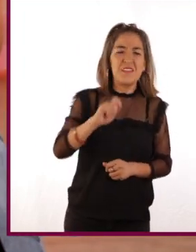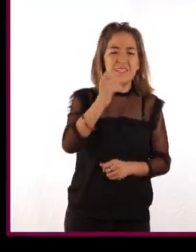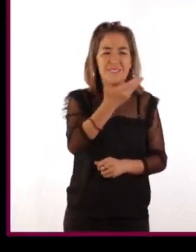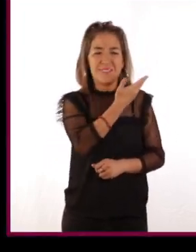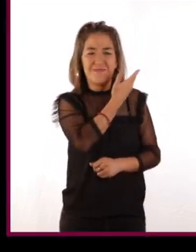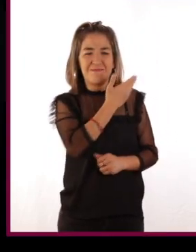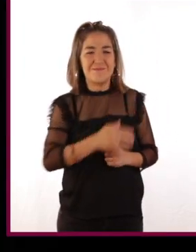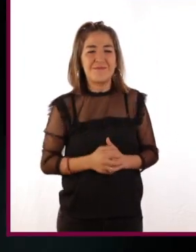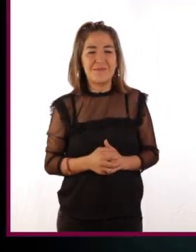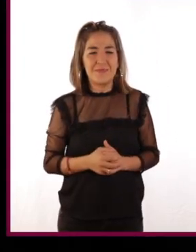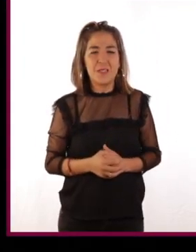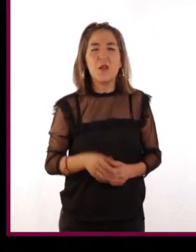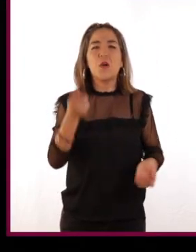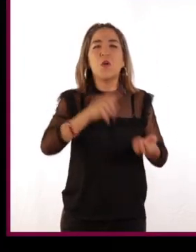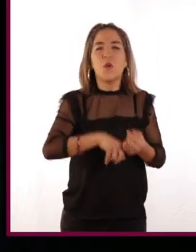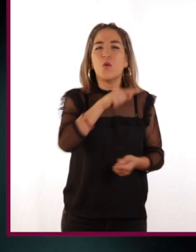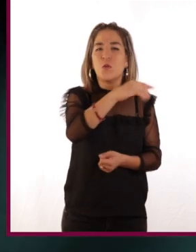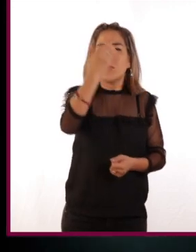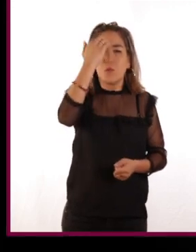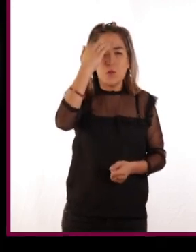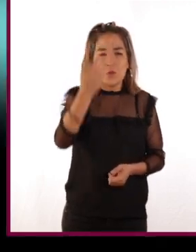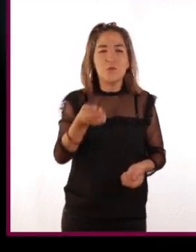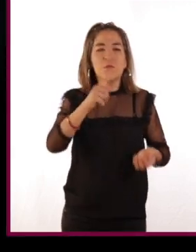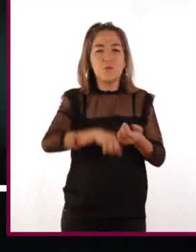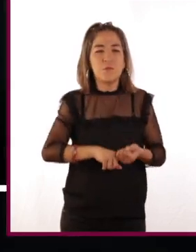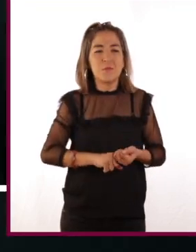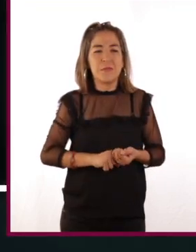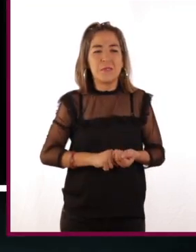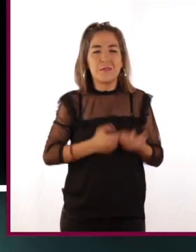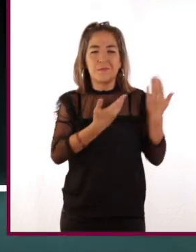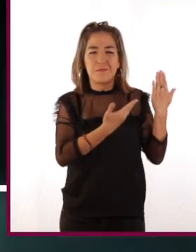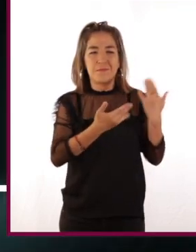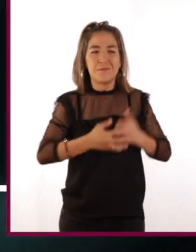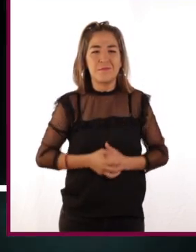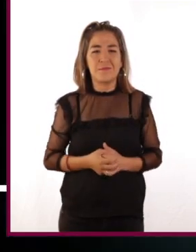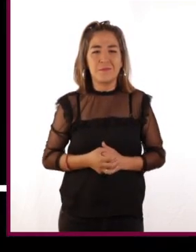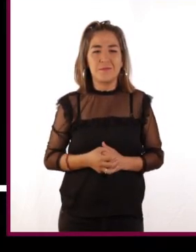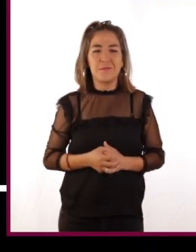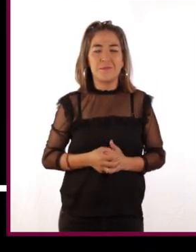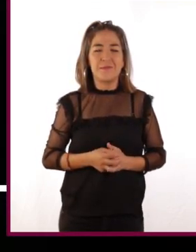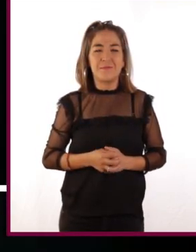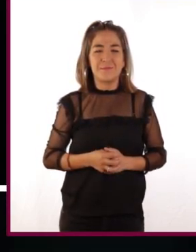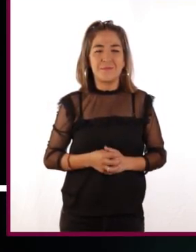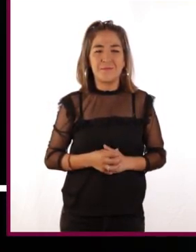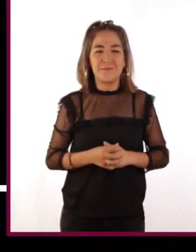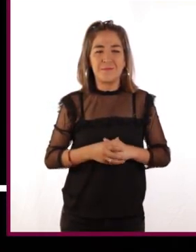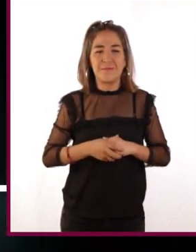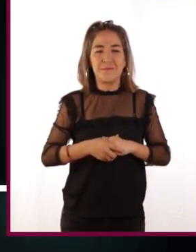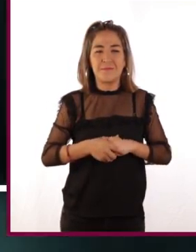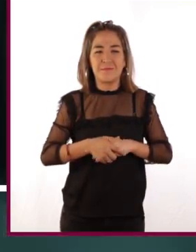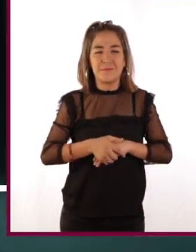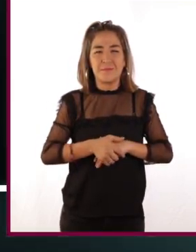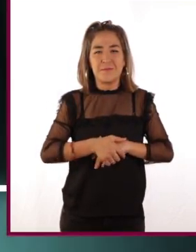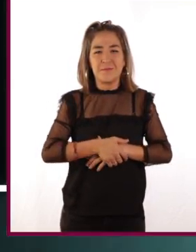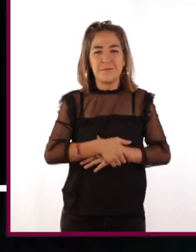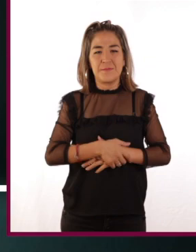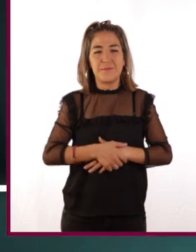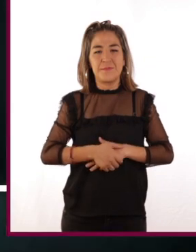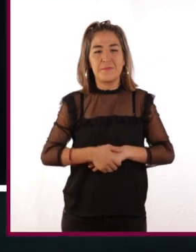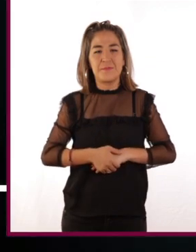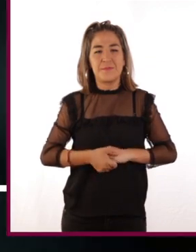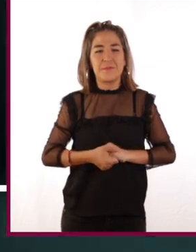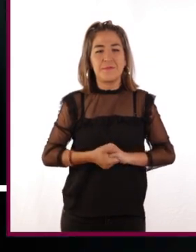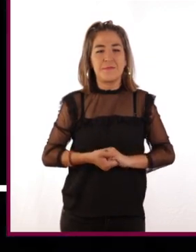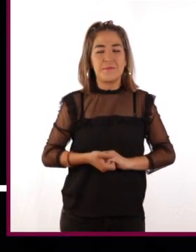qué? Sólidos platónicos, también conocidos como poliedros regulares o sólidos perfectos, cuerpos